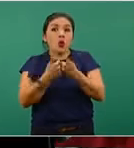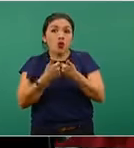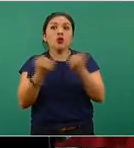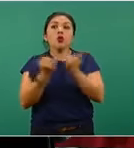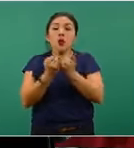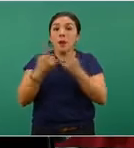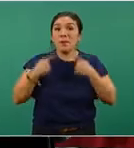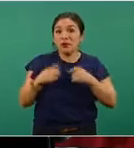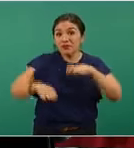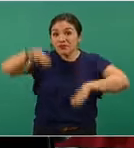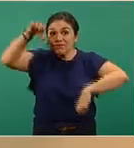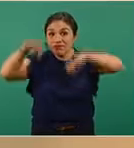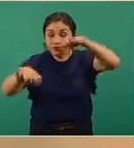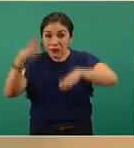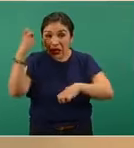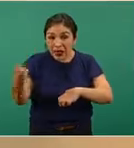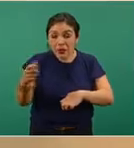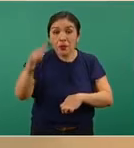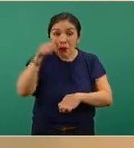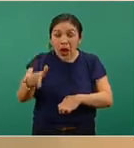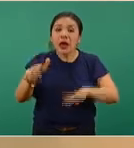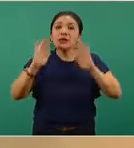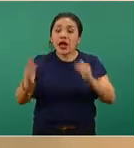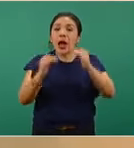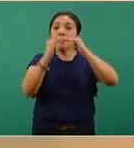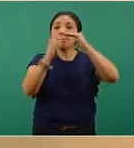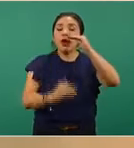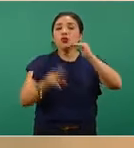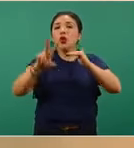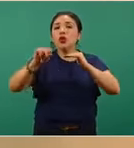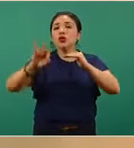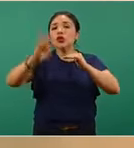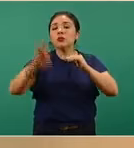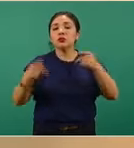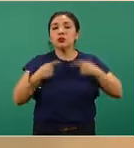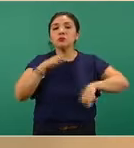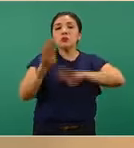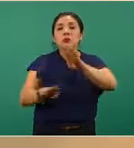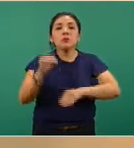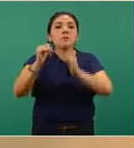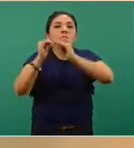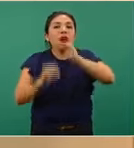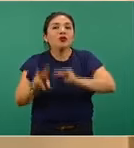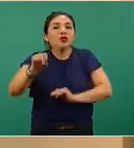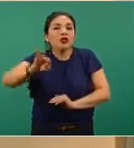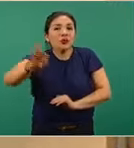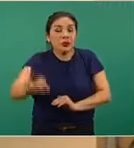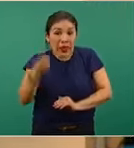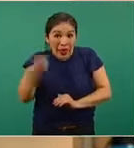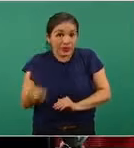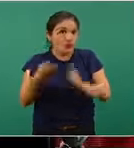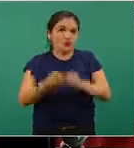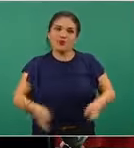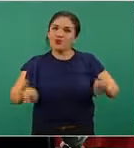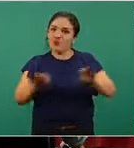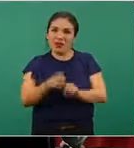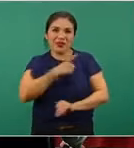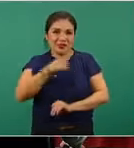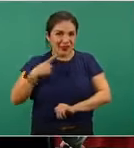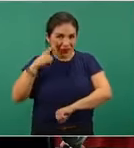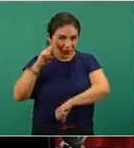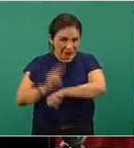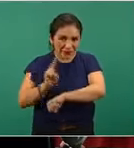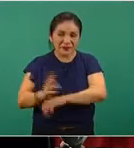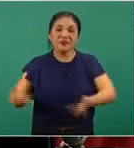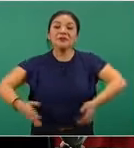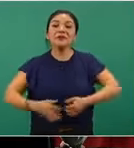mayores, habremos reducido 80% de la mortalidad. Eso es algo importante a considerar. La